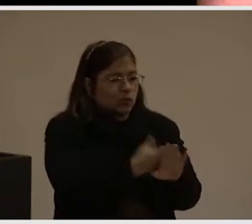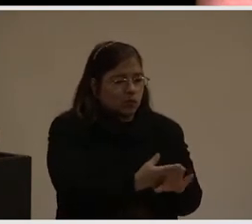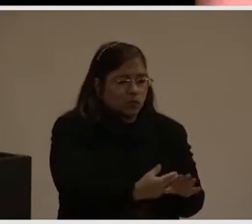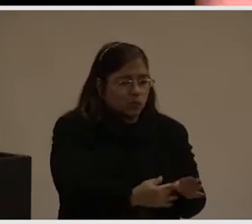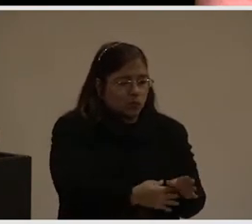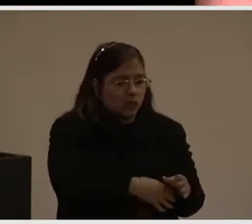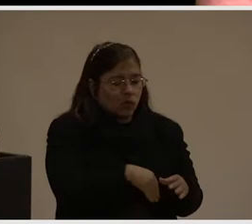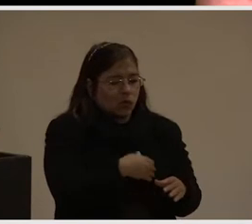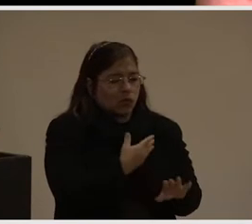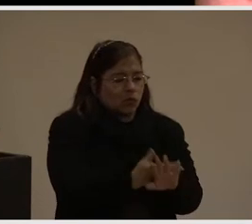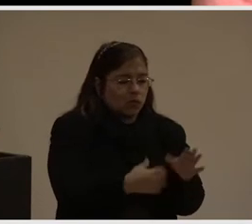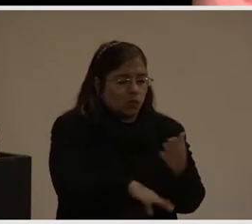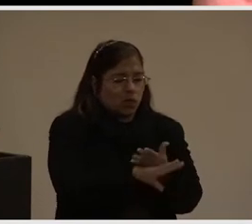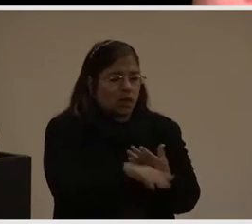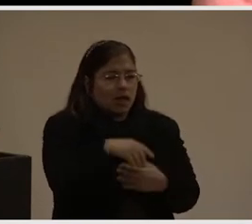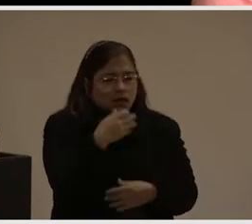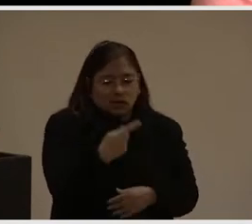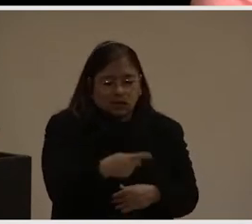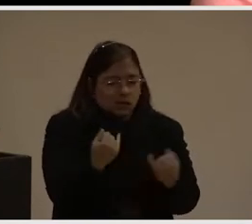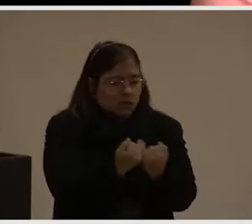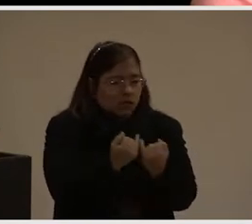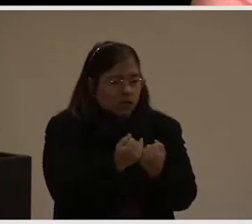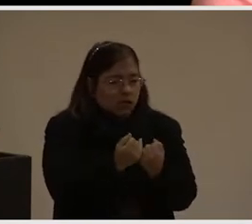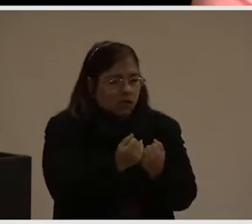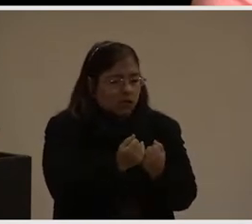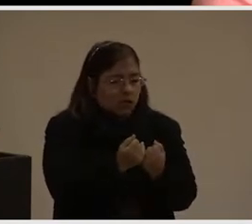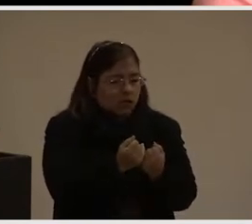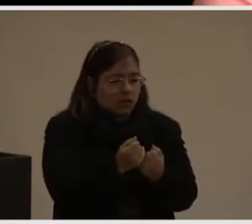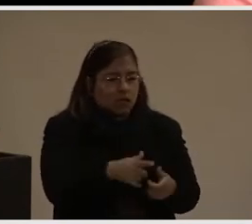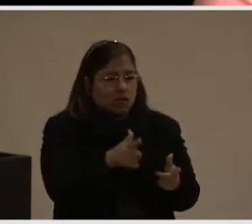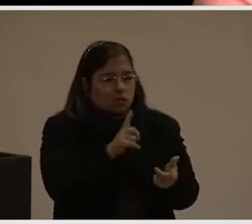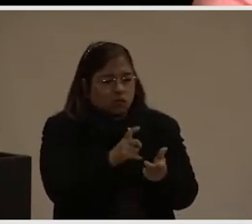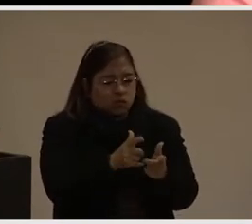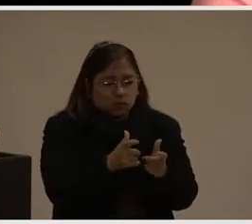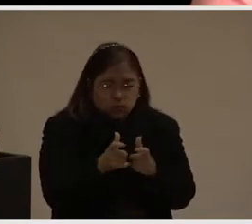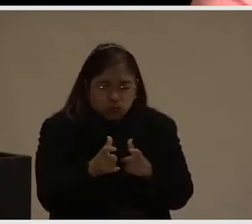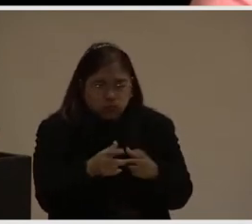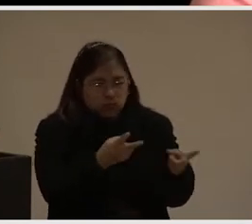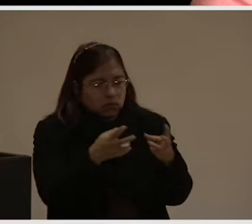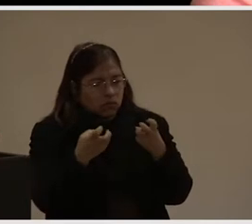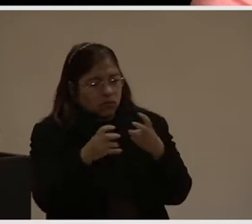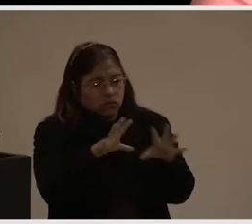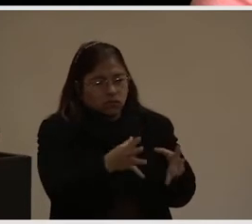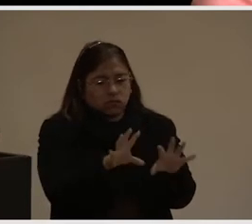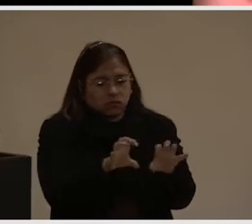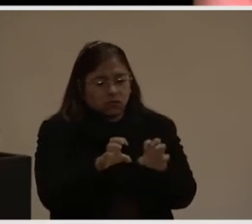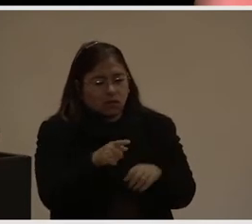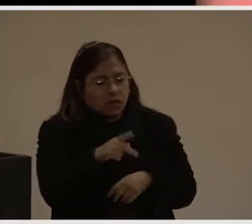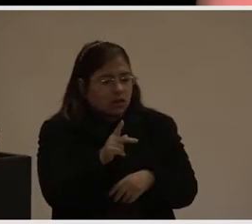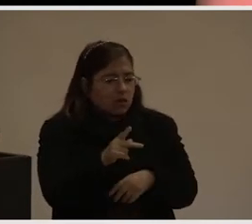y aquí nuestro costado y nos sigue tocando pensado en todo el país es una es una situación muy